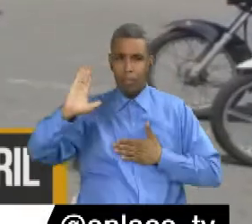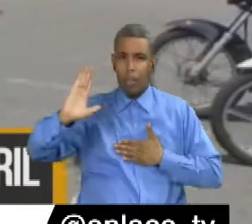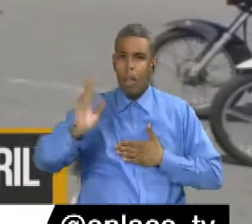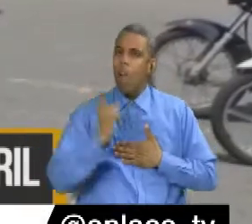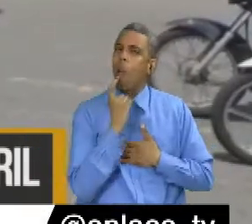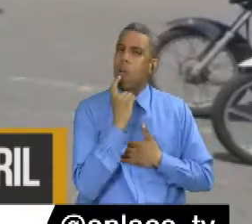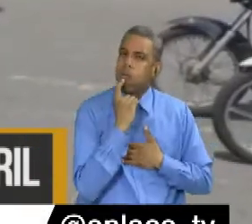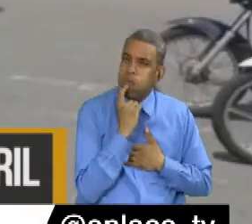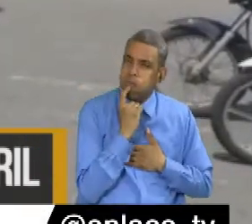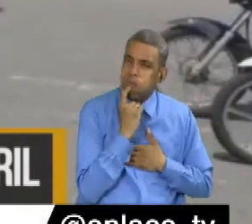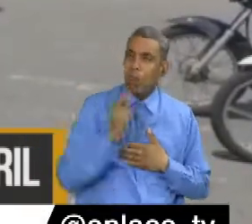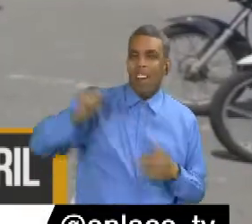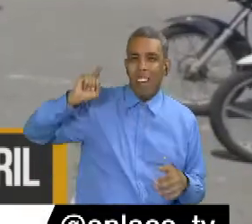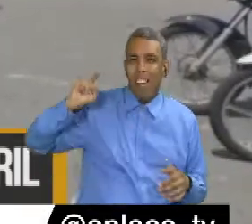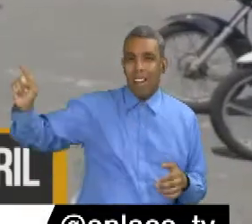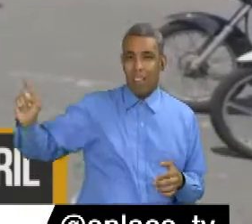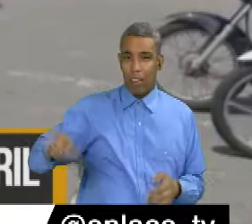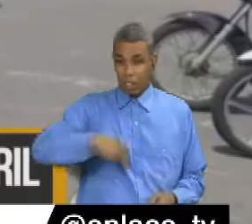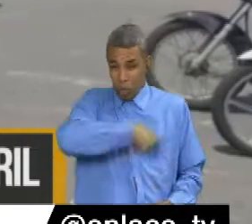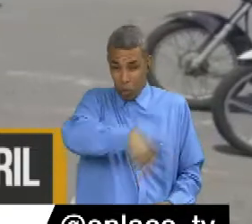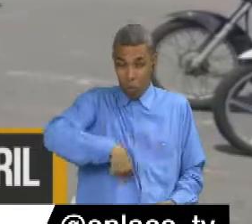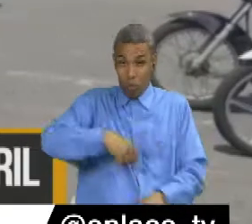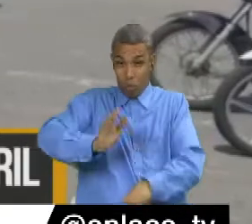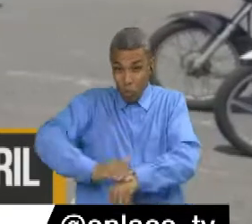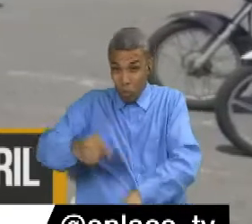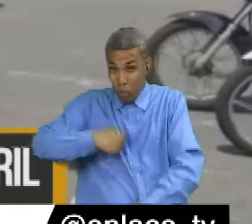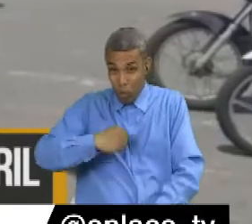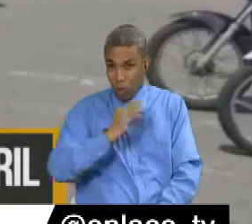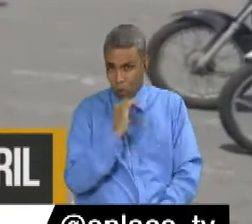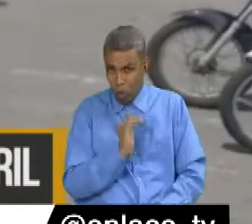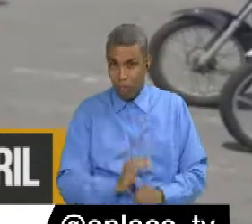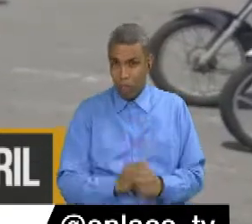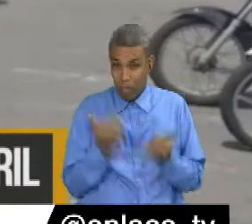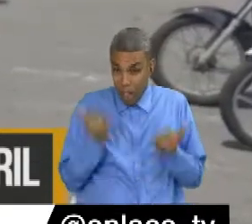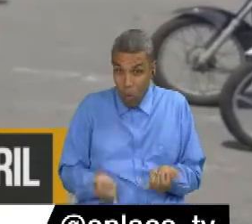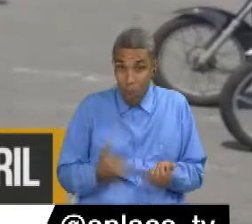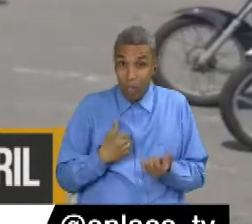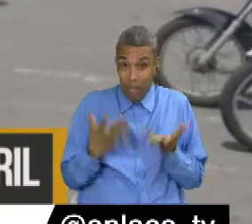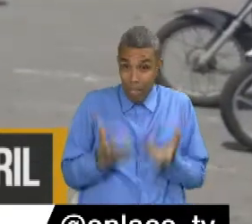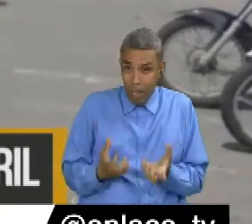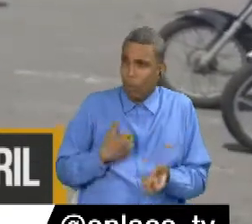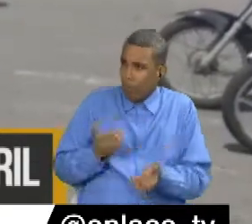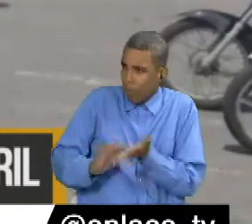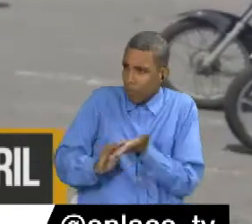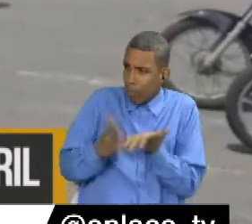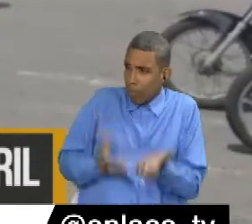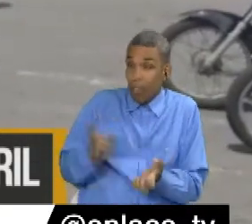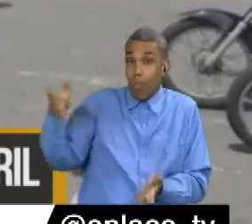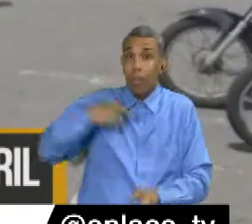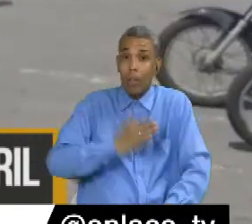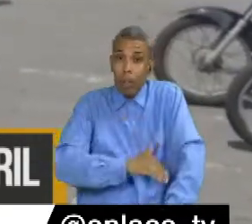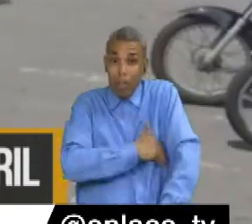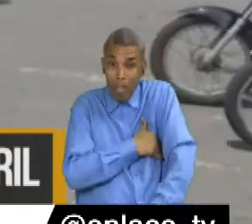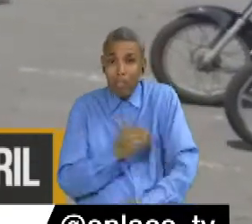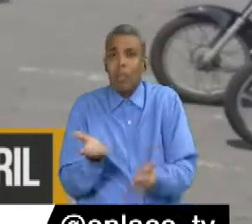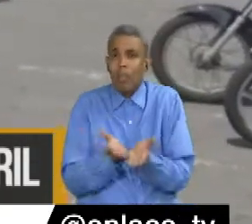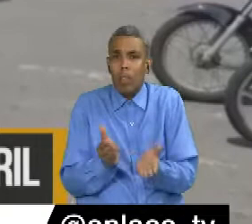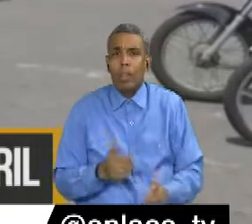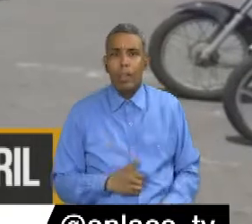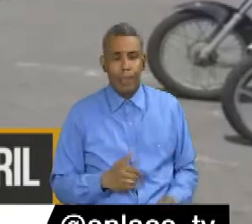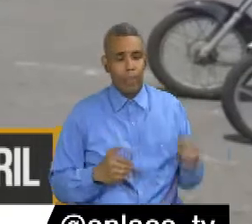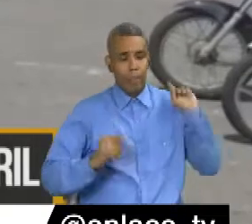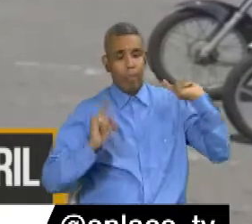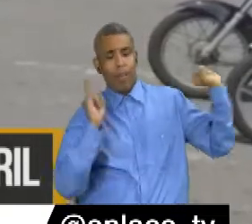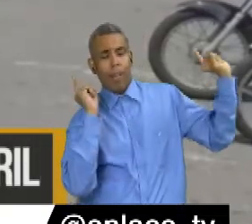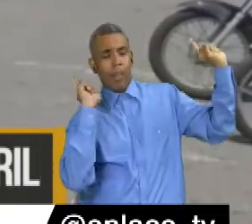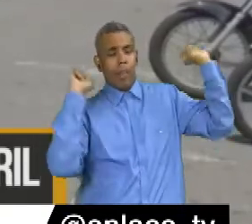de la Federación Colombiana de Educadores es indeclinable para negociar, para sentarse a negociar, pero cada vez que se sienta a negociar el gobierno se está parando de la